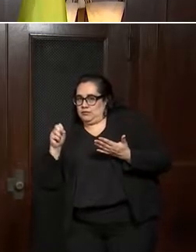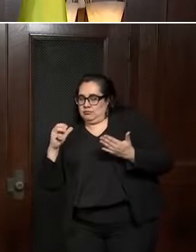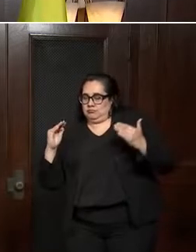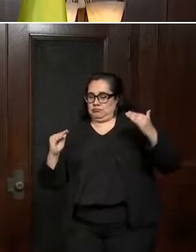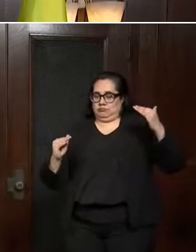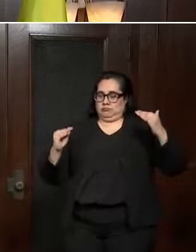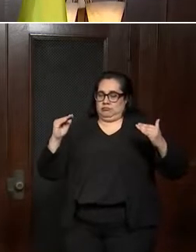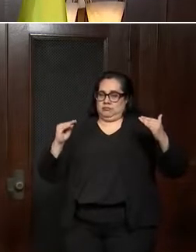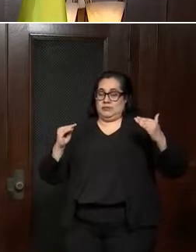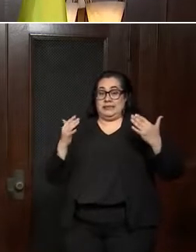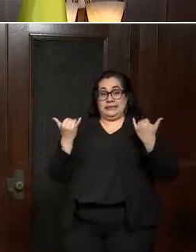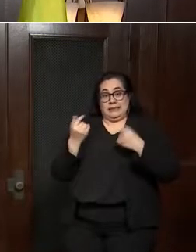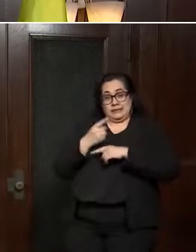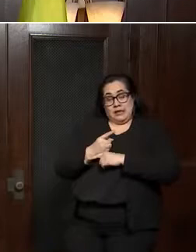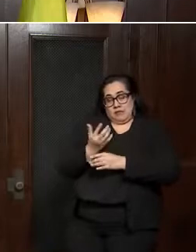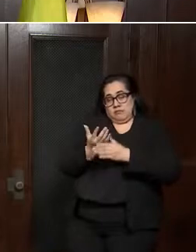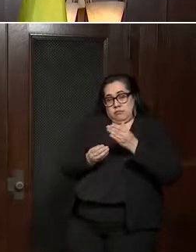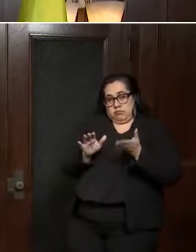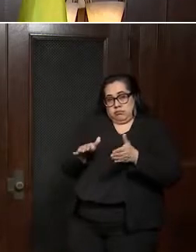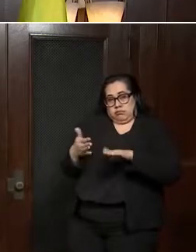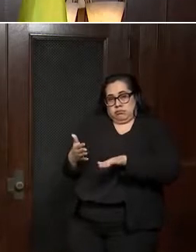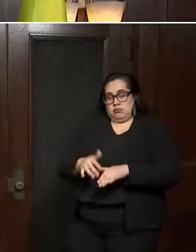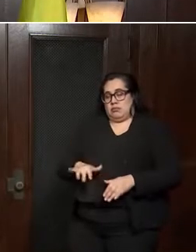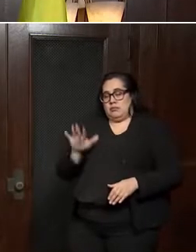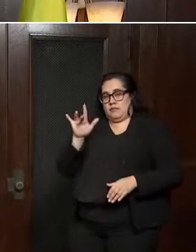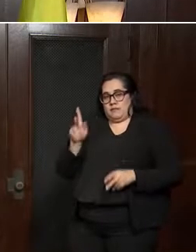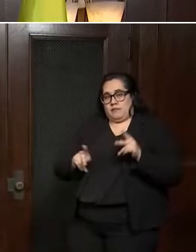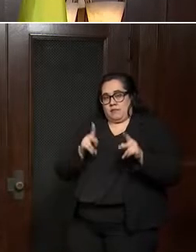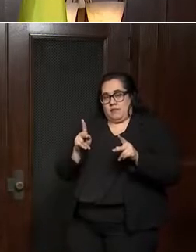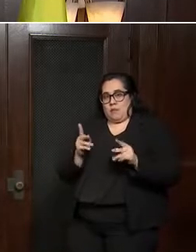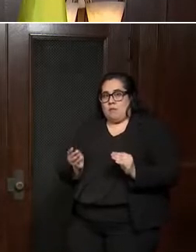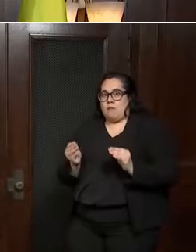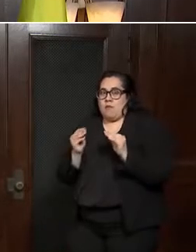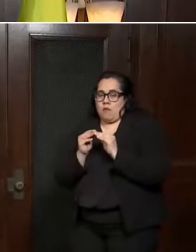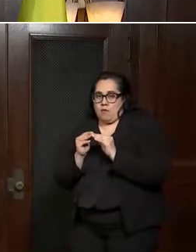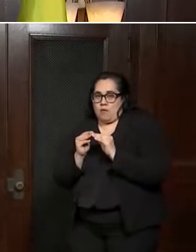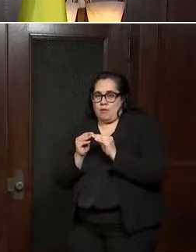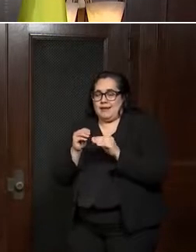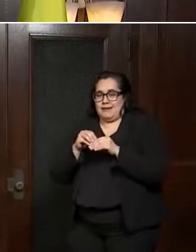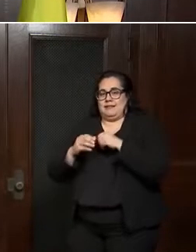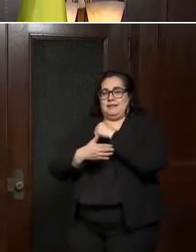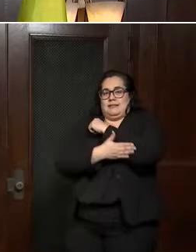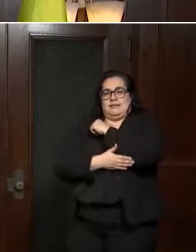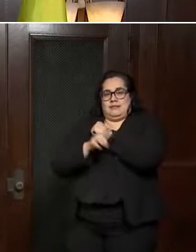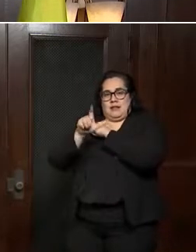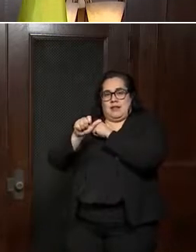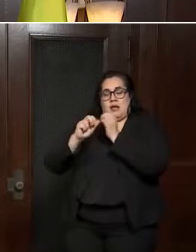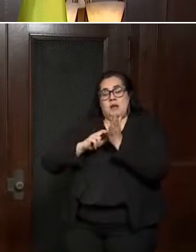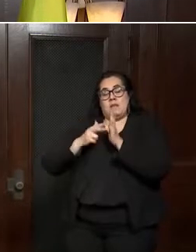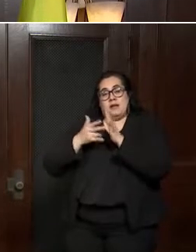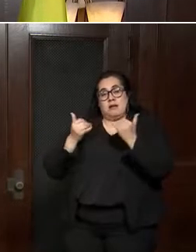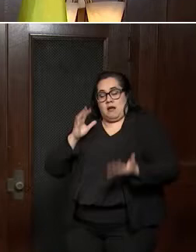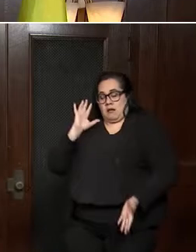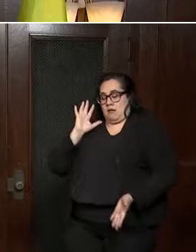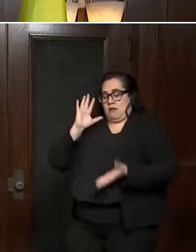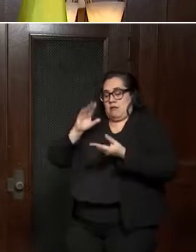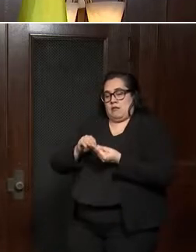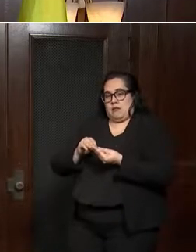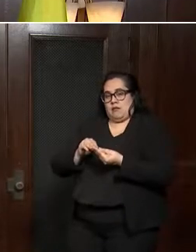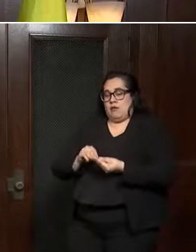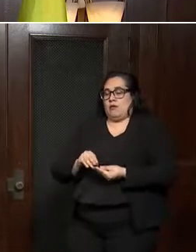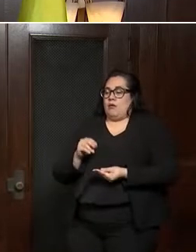Y hoy fallecieron 25 personas más en el condado, llegando a un total